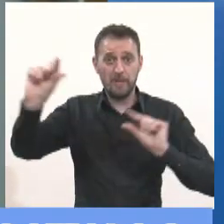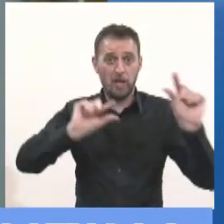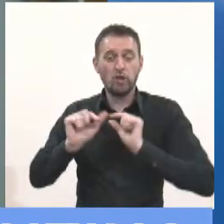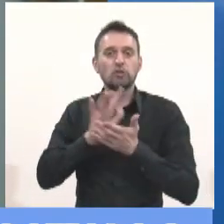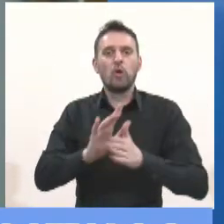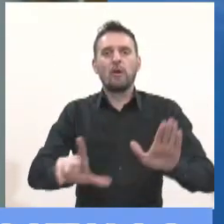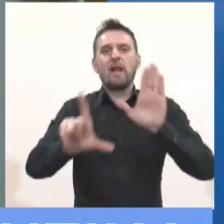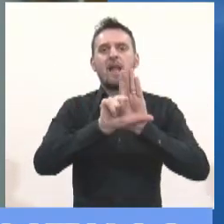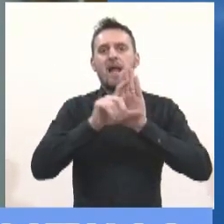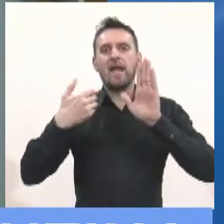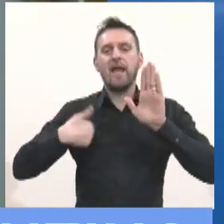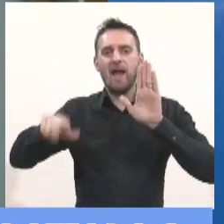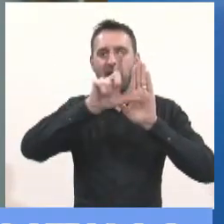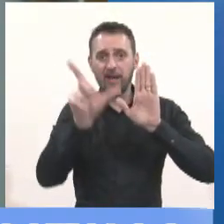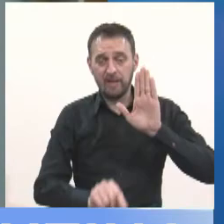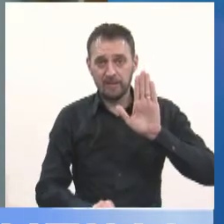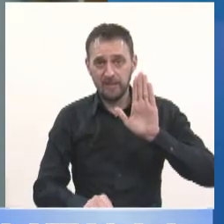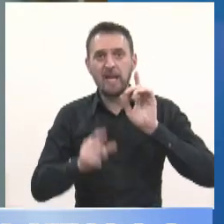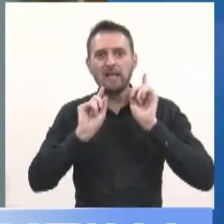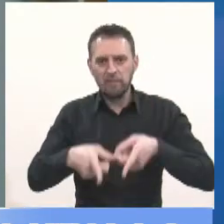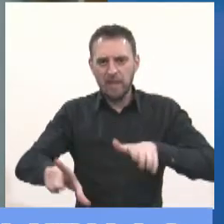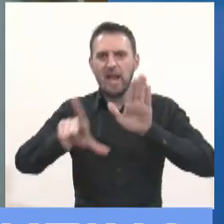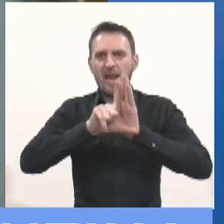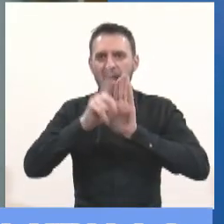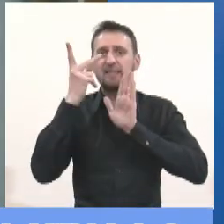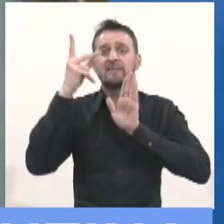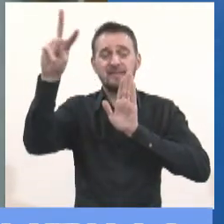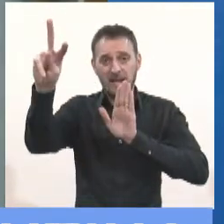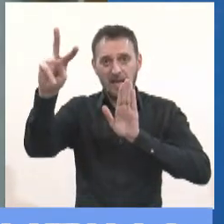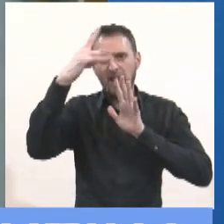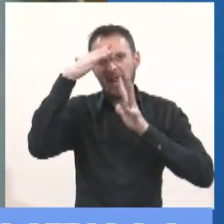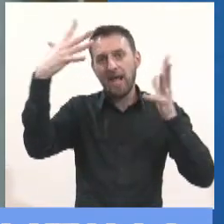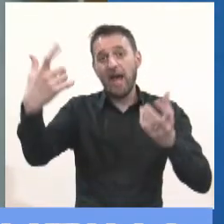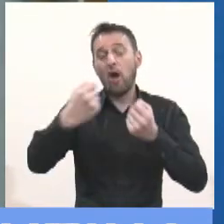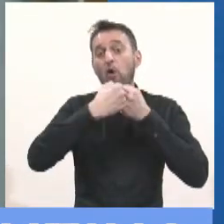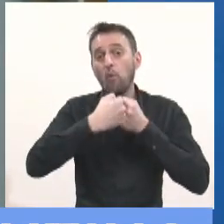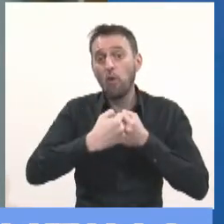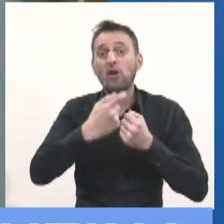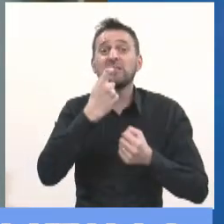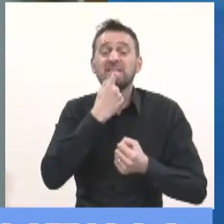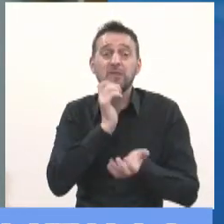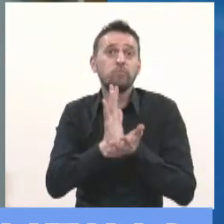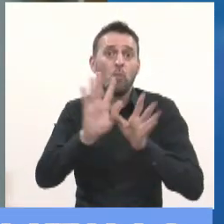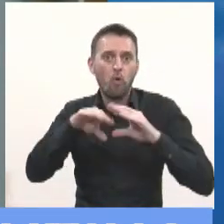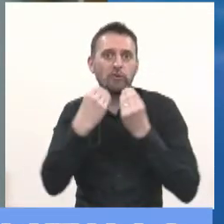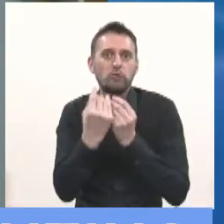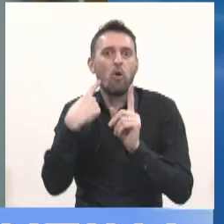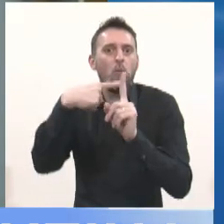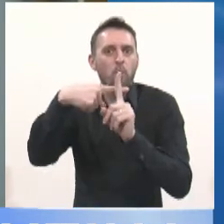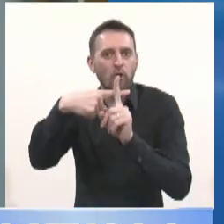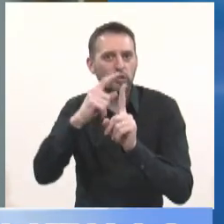bajo ley argentina y bajo ley extranjera llegara a tener un resultado positivo, y esperemos que así